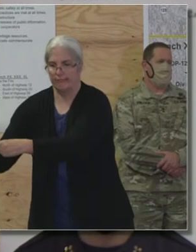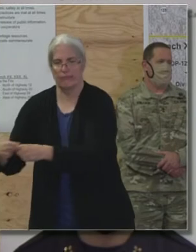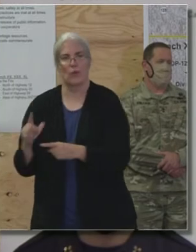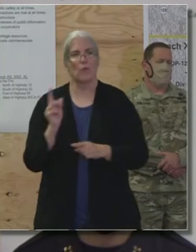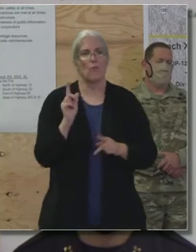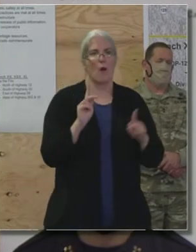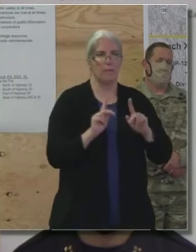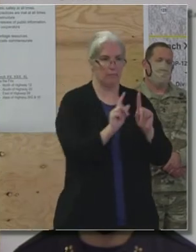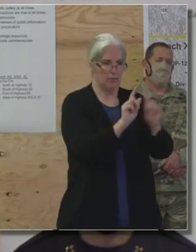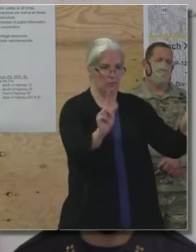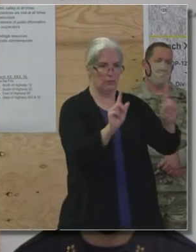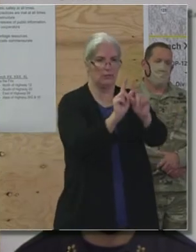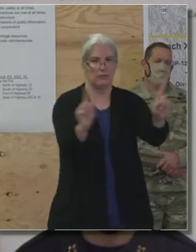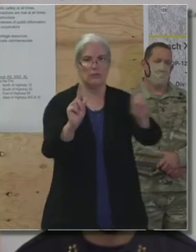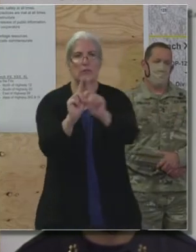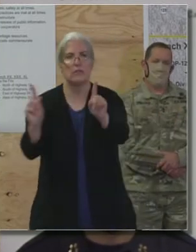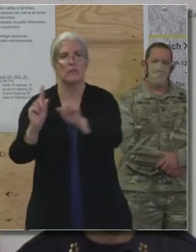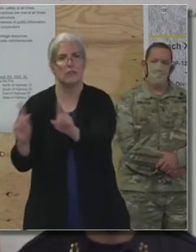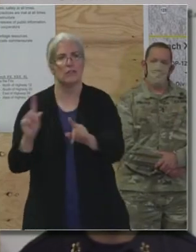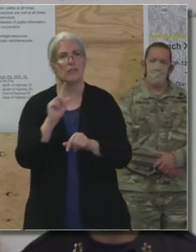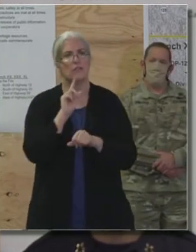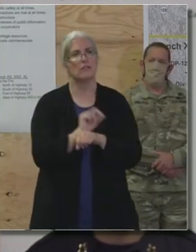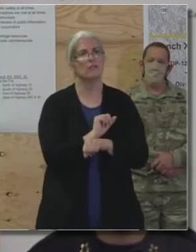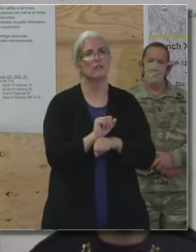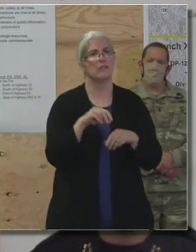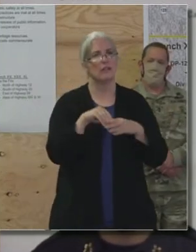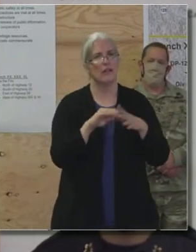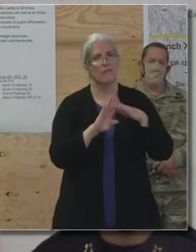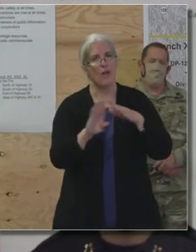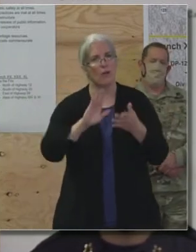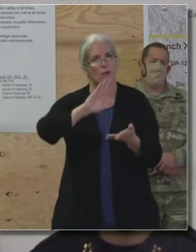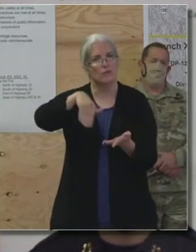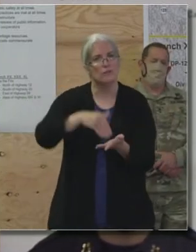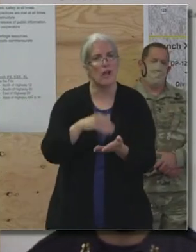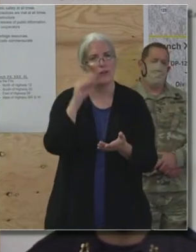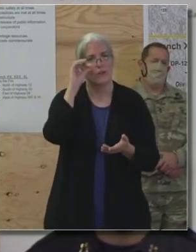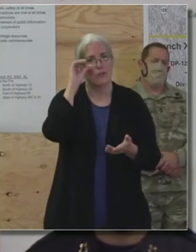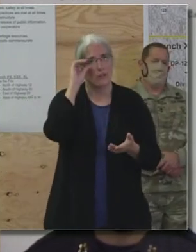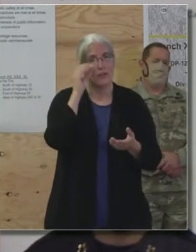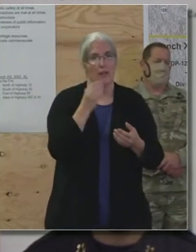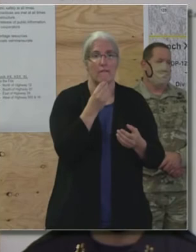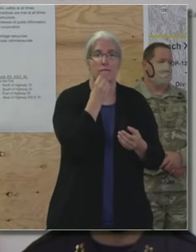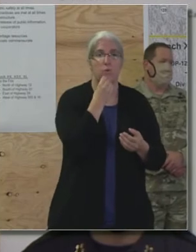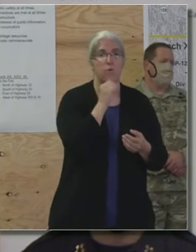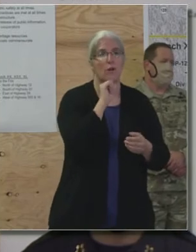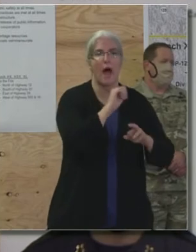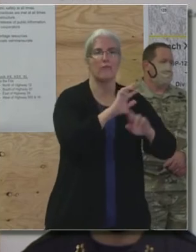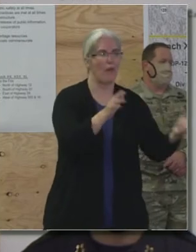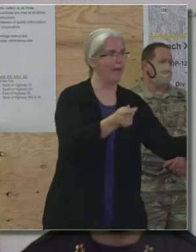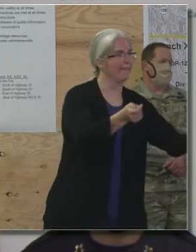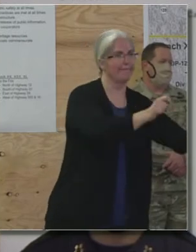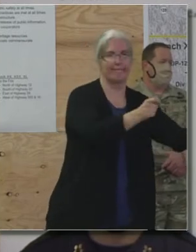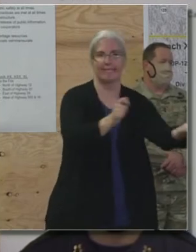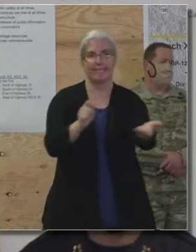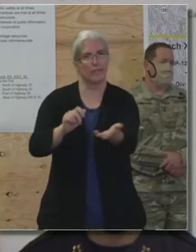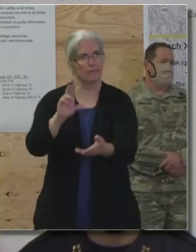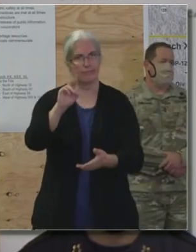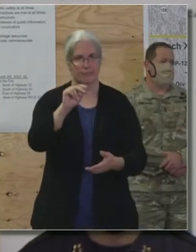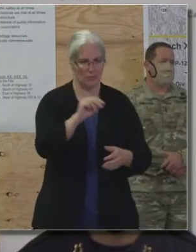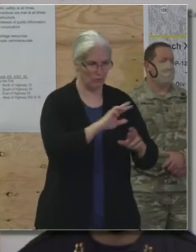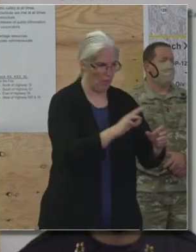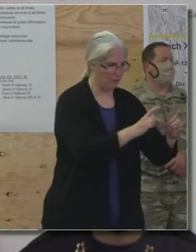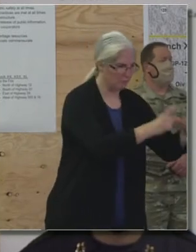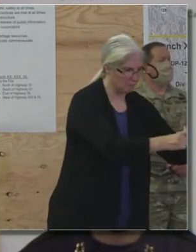tiene que guardar distancia física pueden ver que las comidas congregan las horas las dan individualmente bien que hacen revisión de temperatura